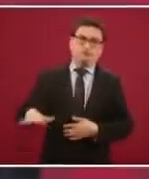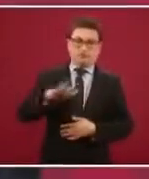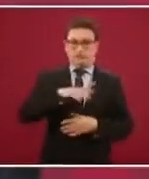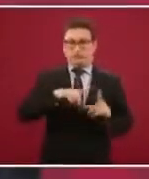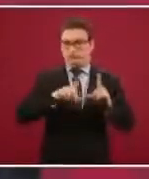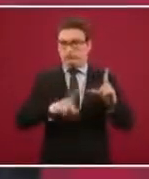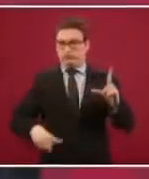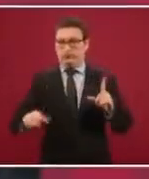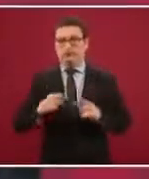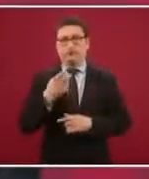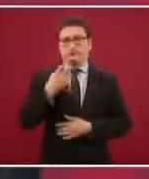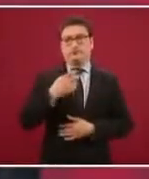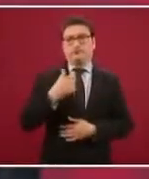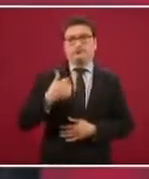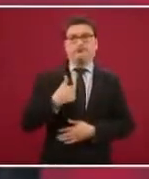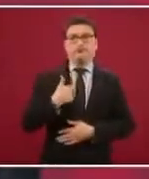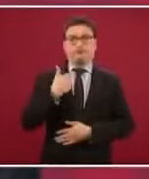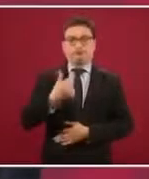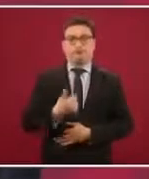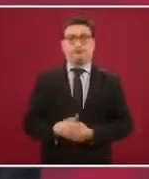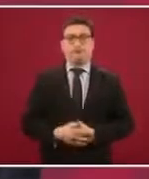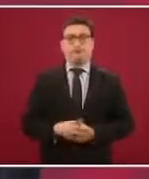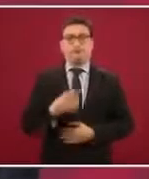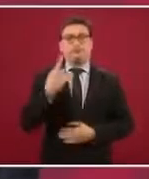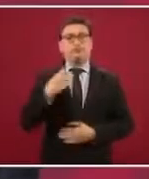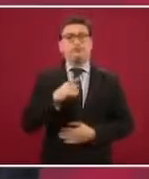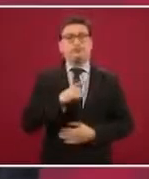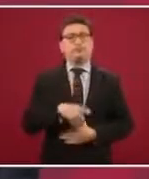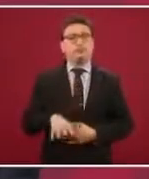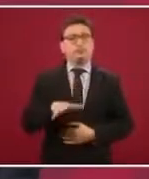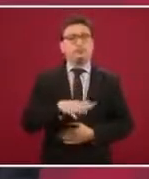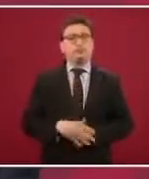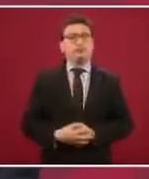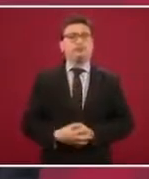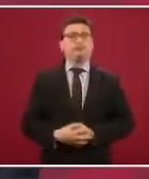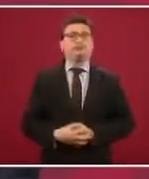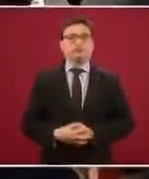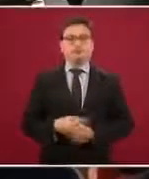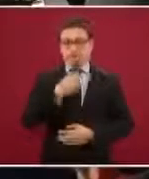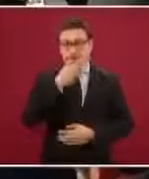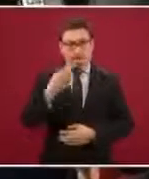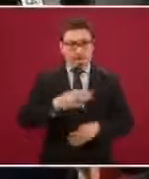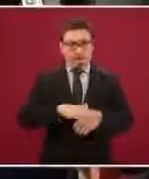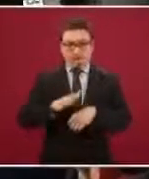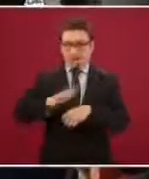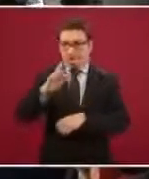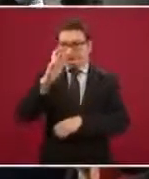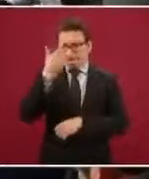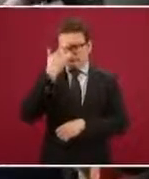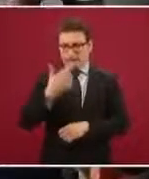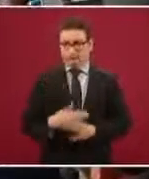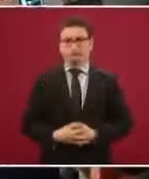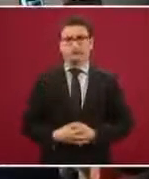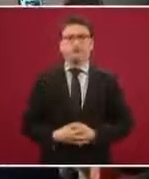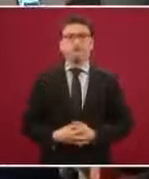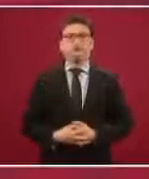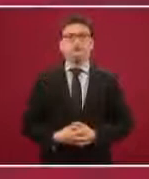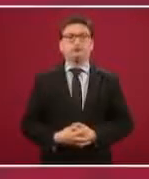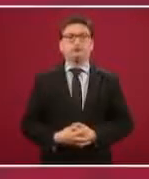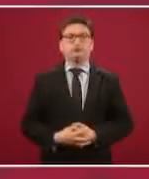aquí aprovecho para recordar qué